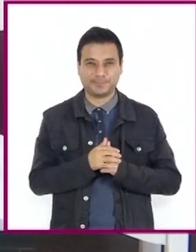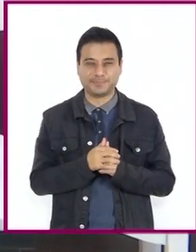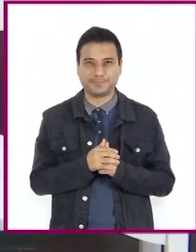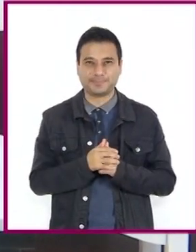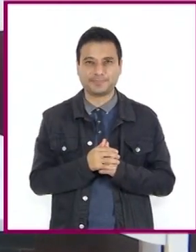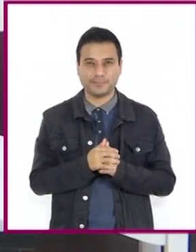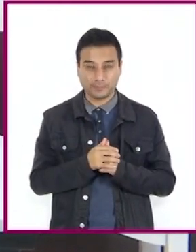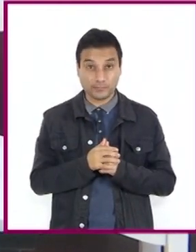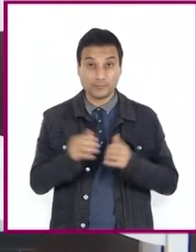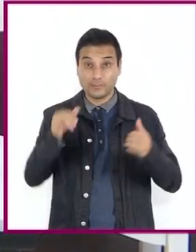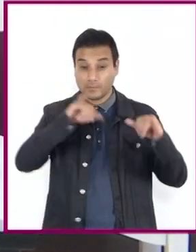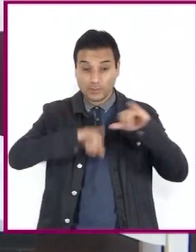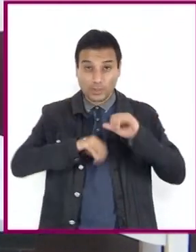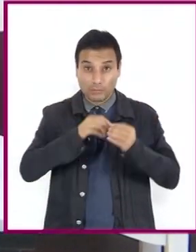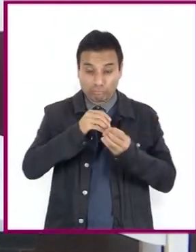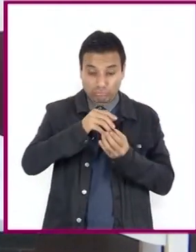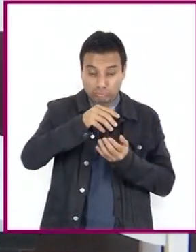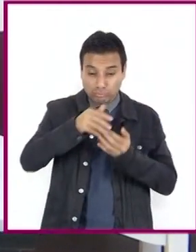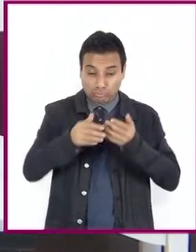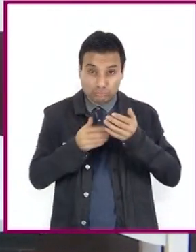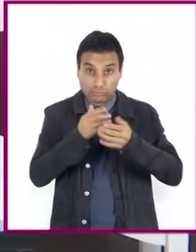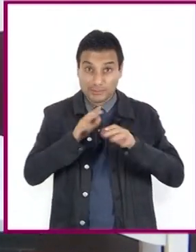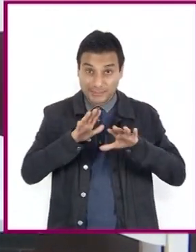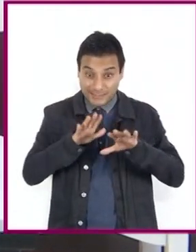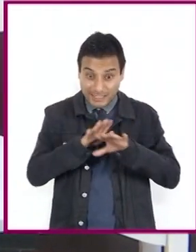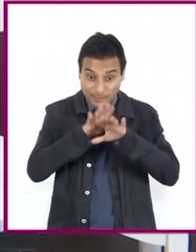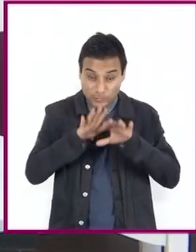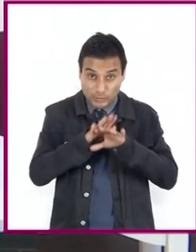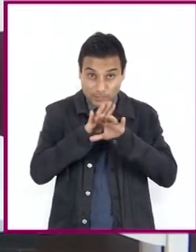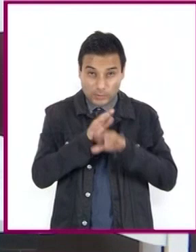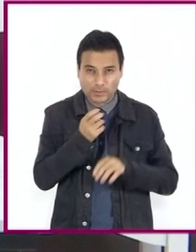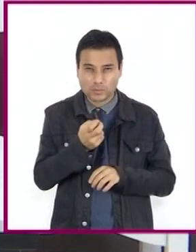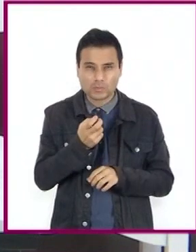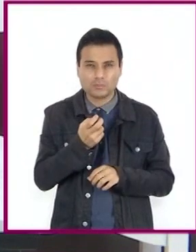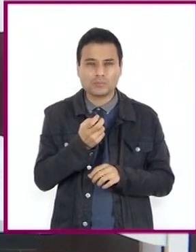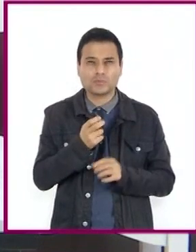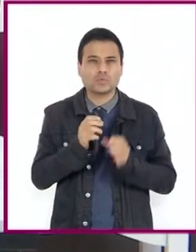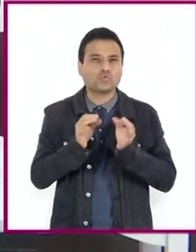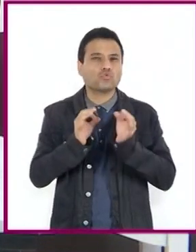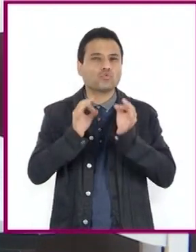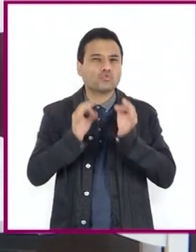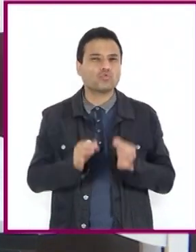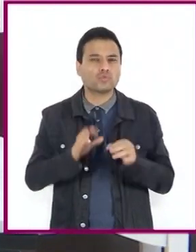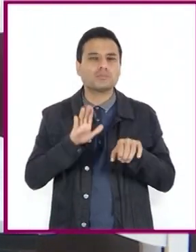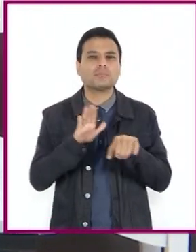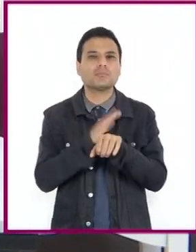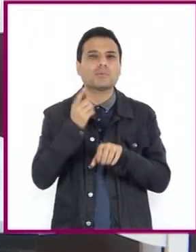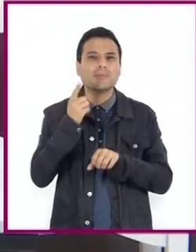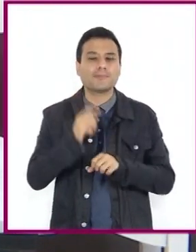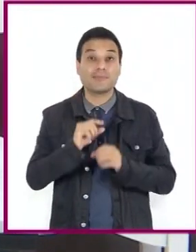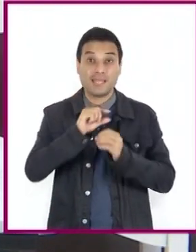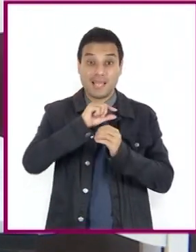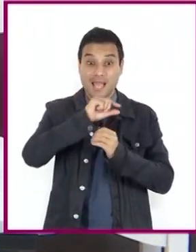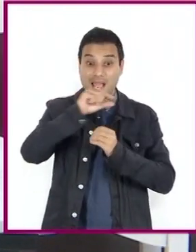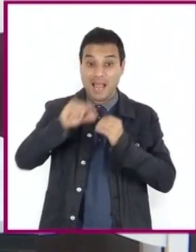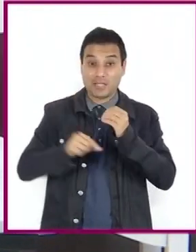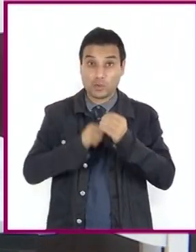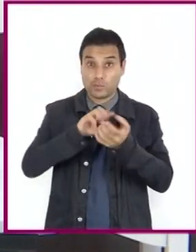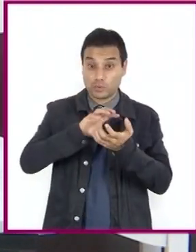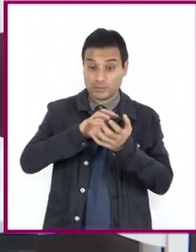los cambios químicos que ocurrieron durante la reacción corresponden a un reacomodo estructural de los átomos que se muestran en el